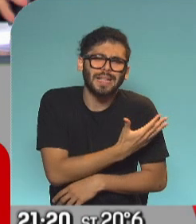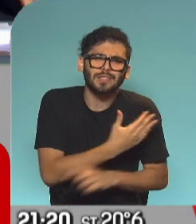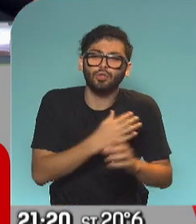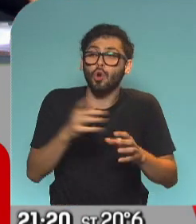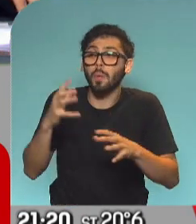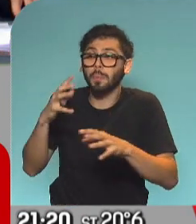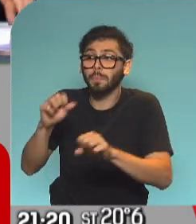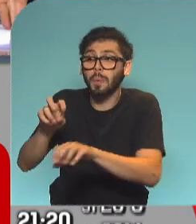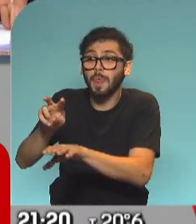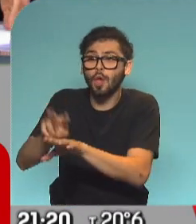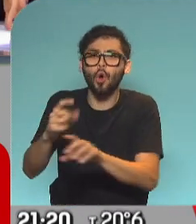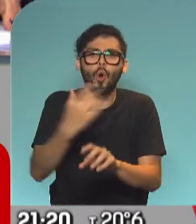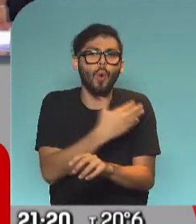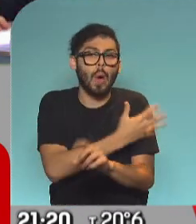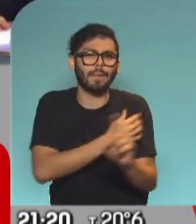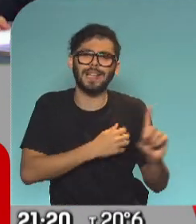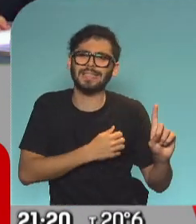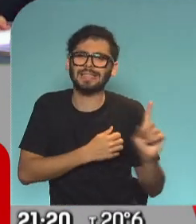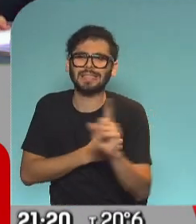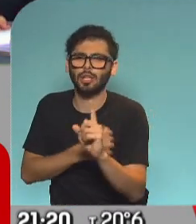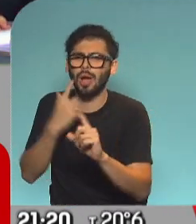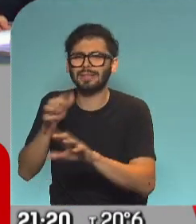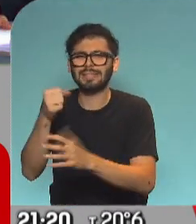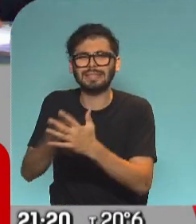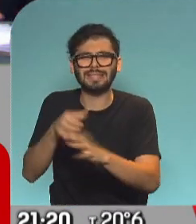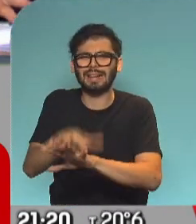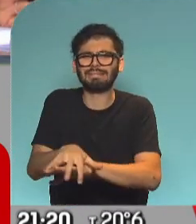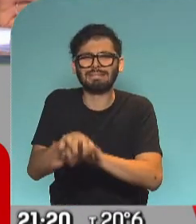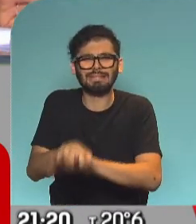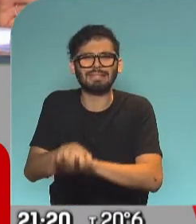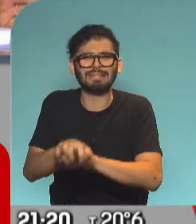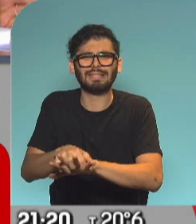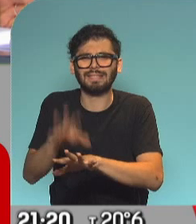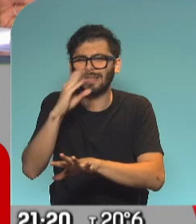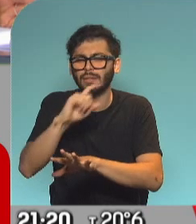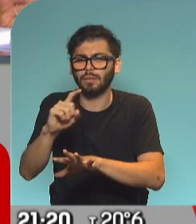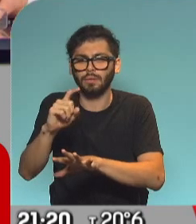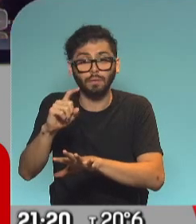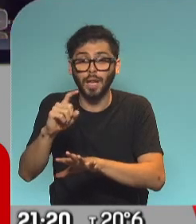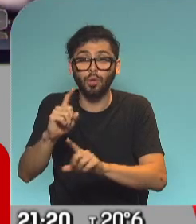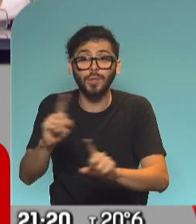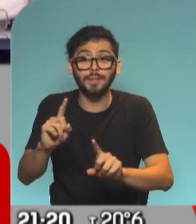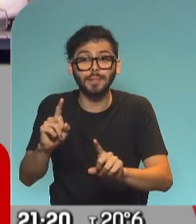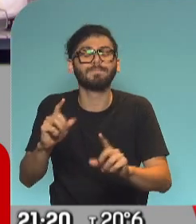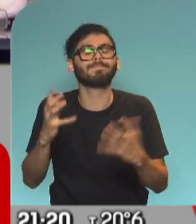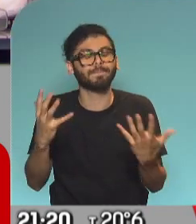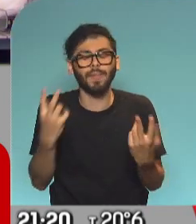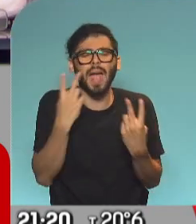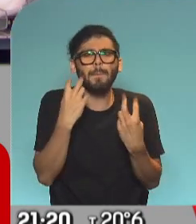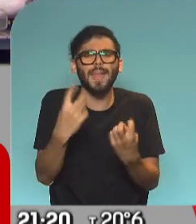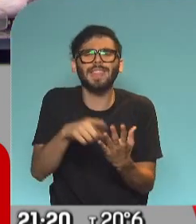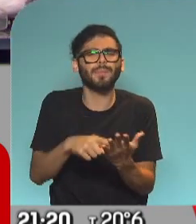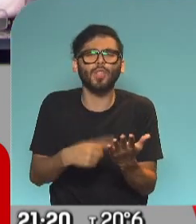que encontraron a Diego Armando Maradona sin vida, que intentaron reanimarlo y que no pudieron. Bueno, todo eso quedó descartado. La investigación hasta ahora lo que indica es